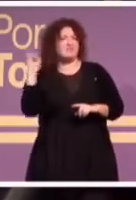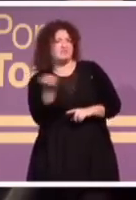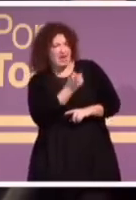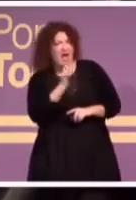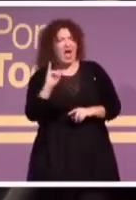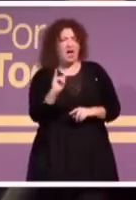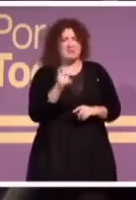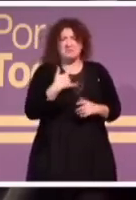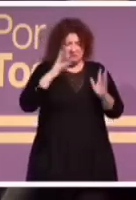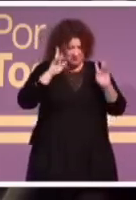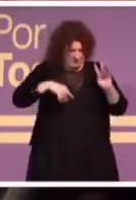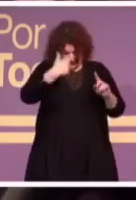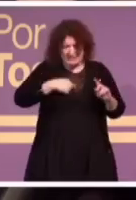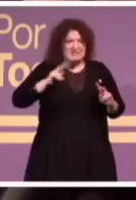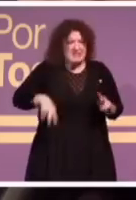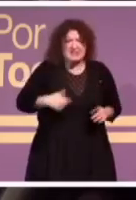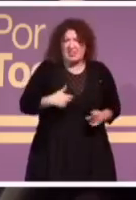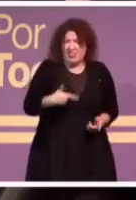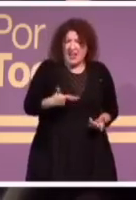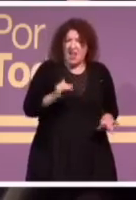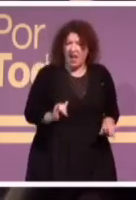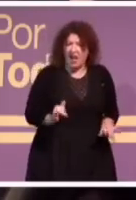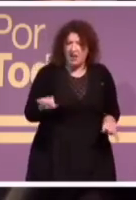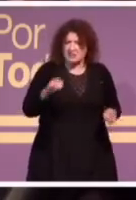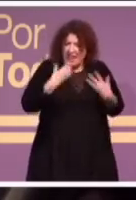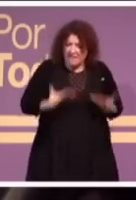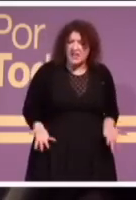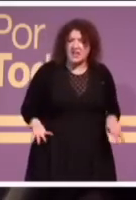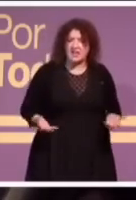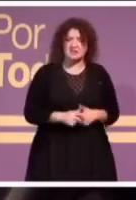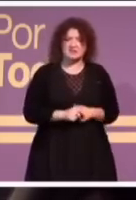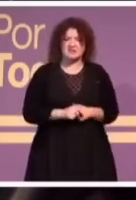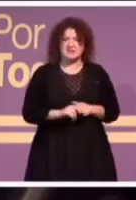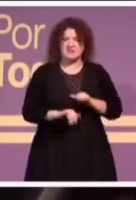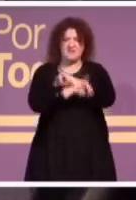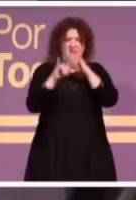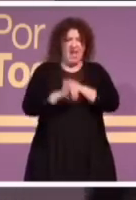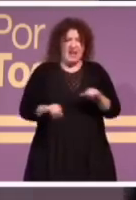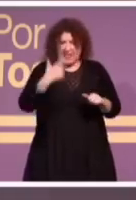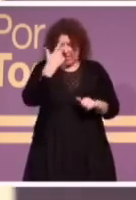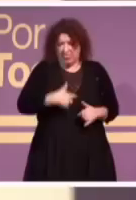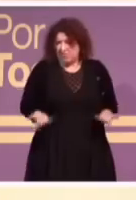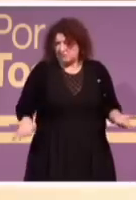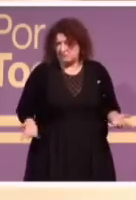quien eres, que tienes derecho a ser quien eres y a ser feliz siendo quien eres.